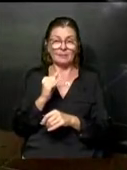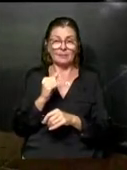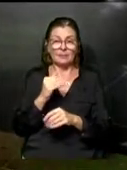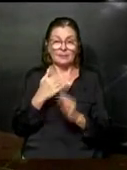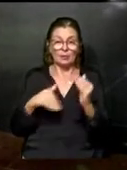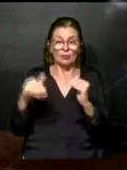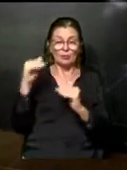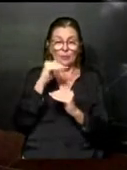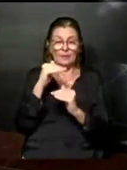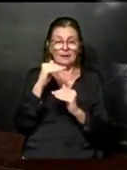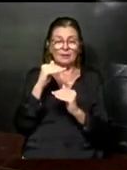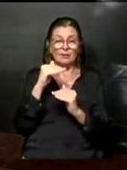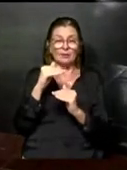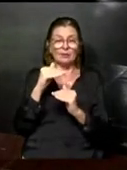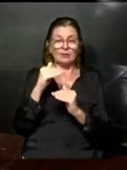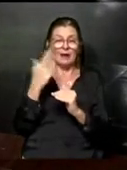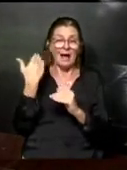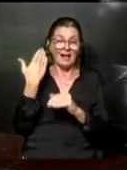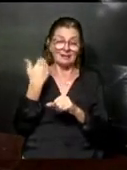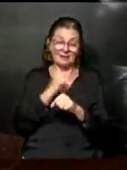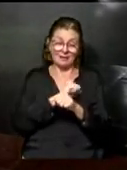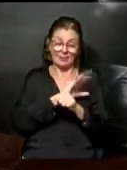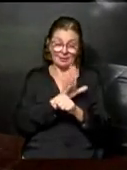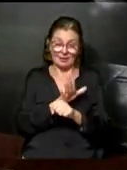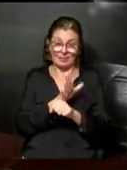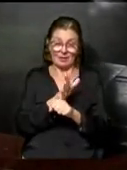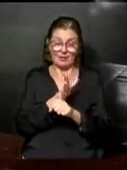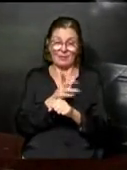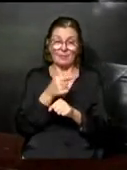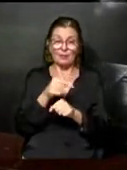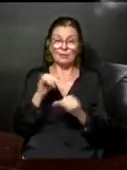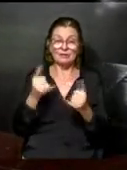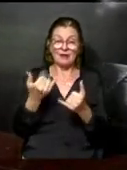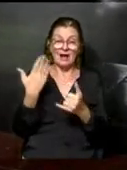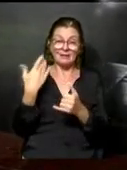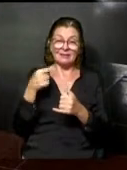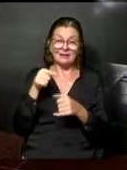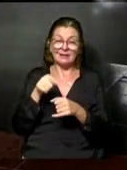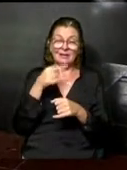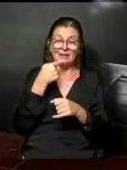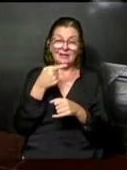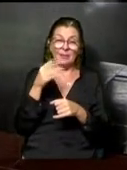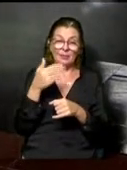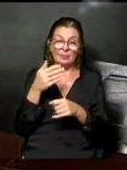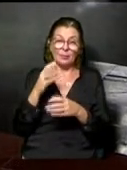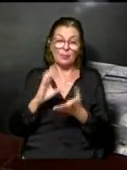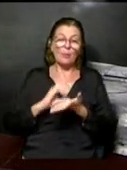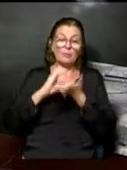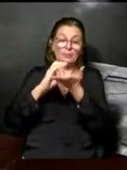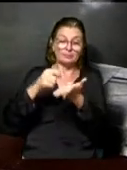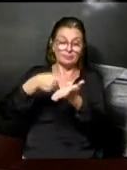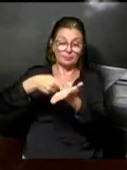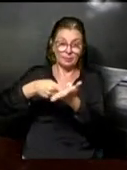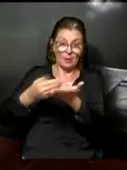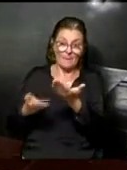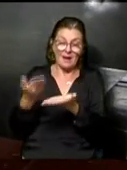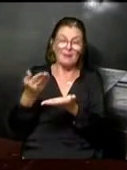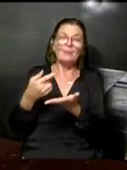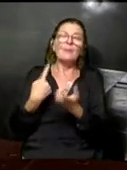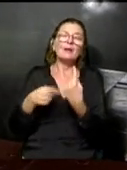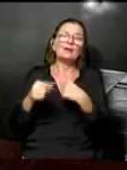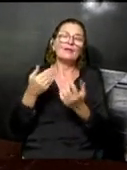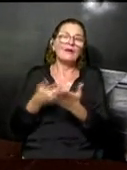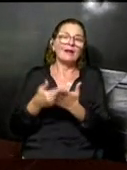superiores a los pre-pandemia. Ya en ese momento señalábamos que había habido un refuerzo de las transferencias monetarias, pero que era insuficiente,